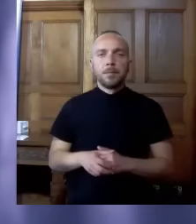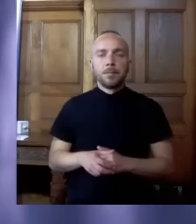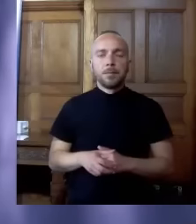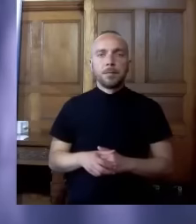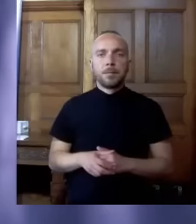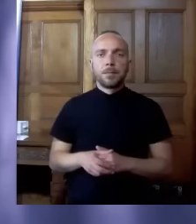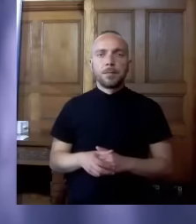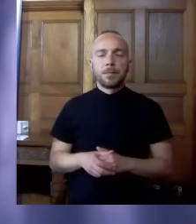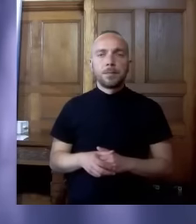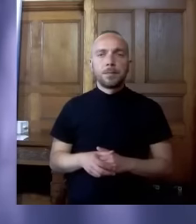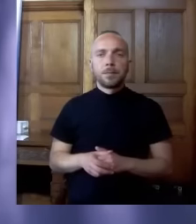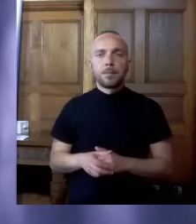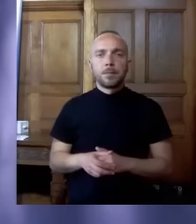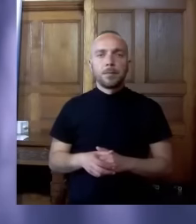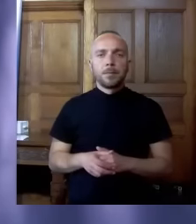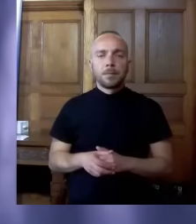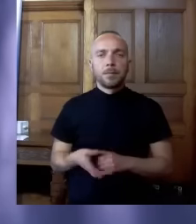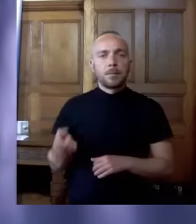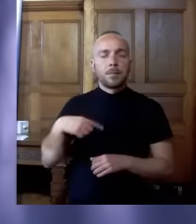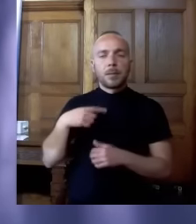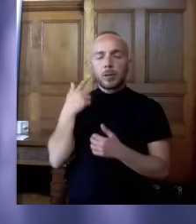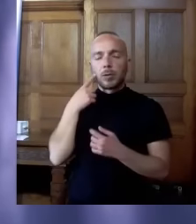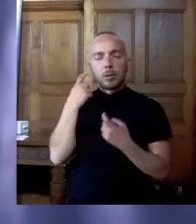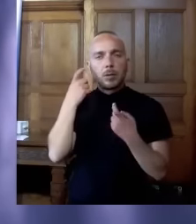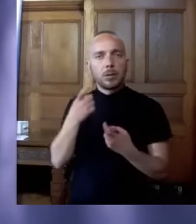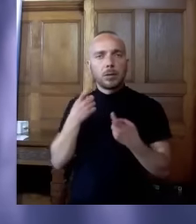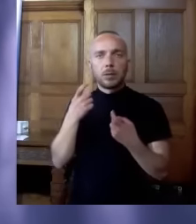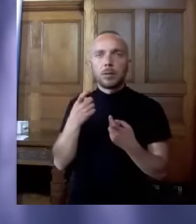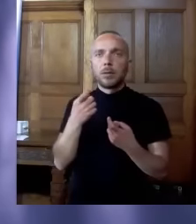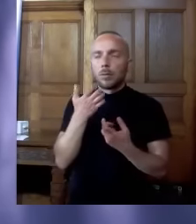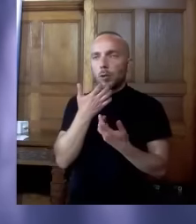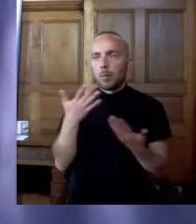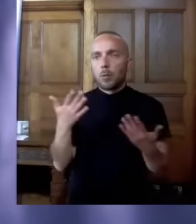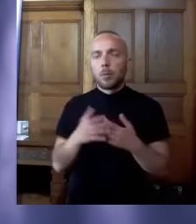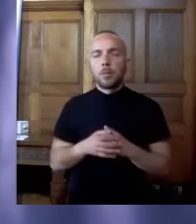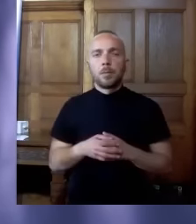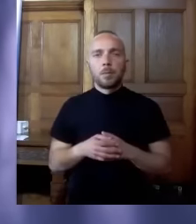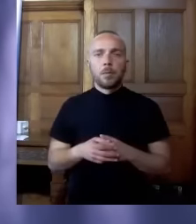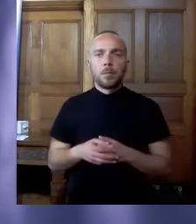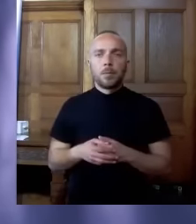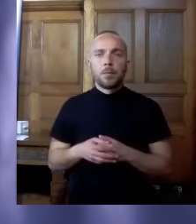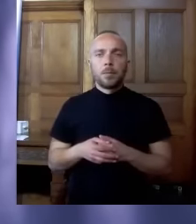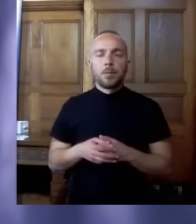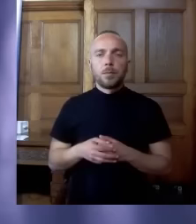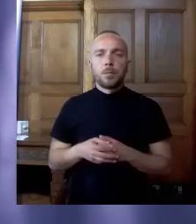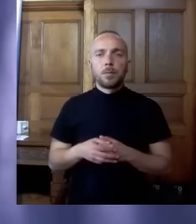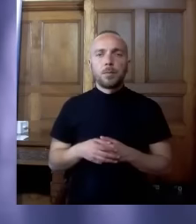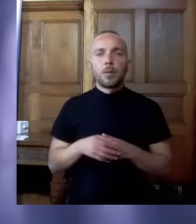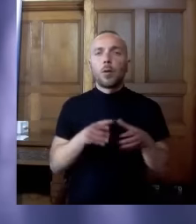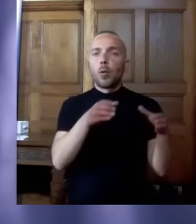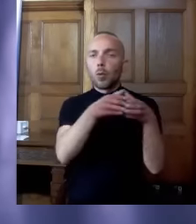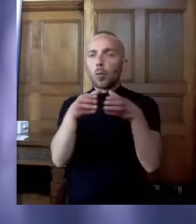es hemos hemos intentado hemos intentado por ejemplo que que se posicionen los